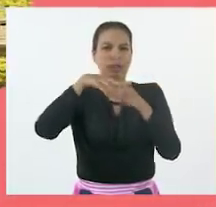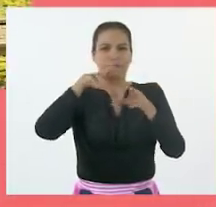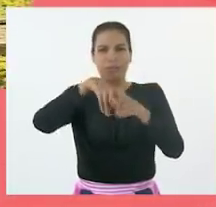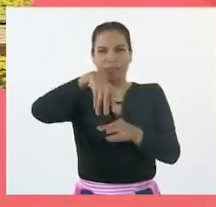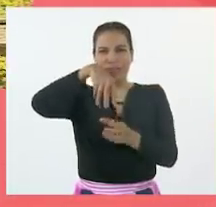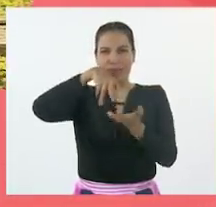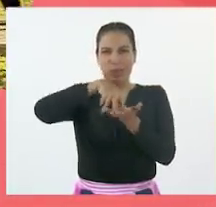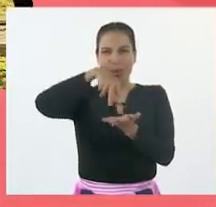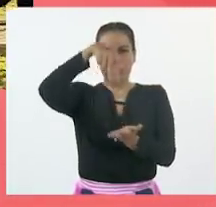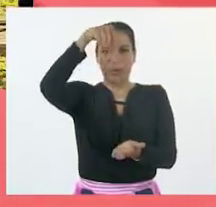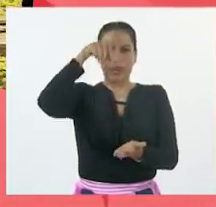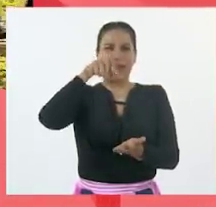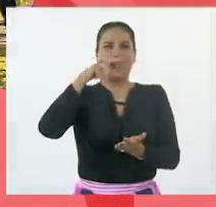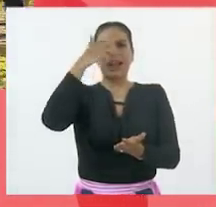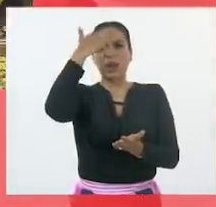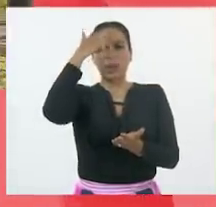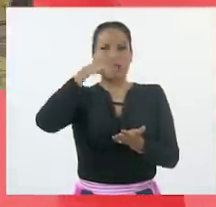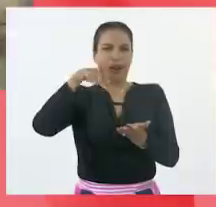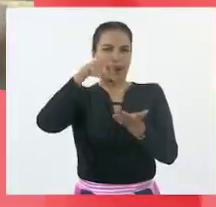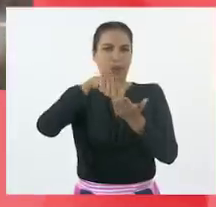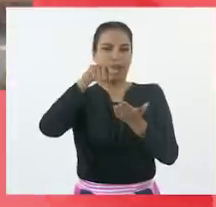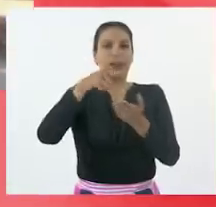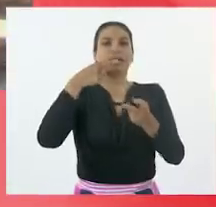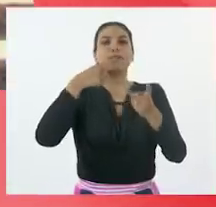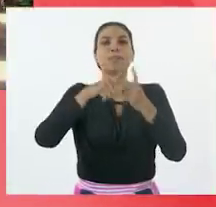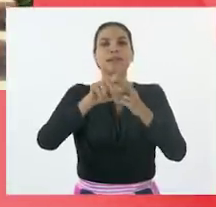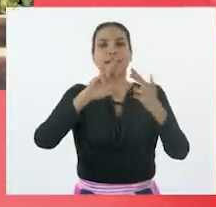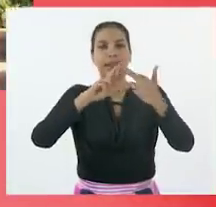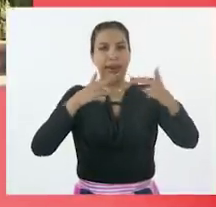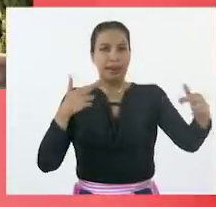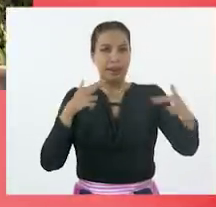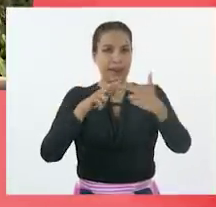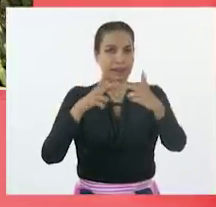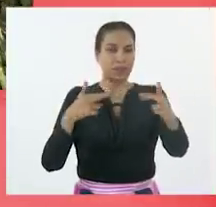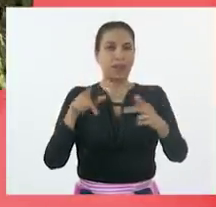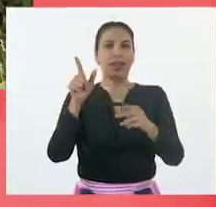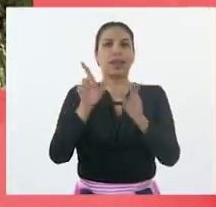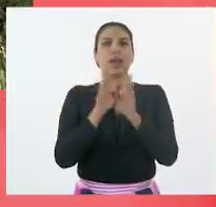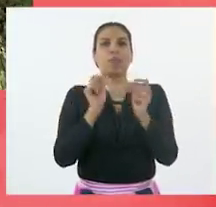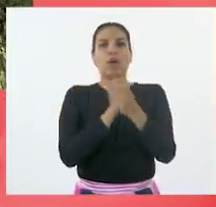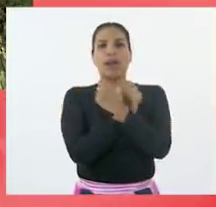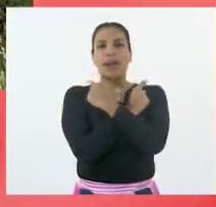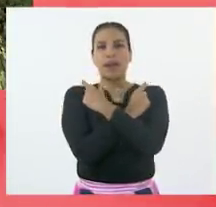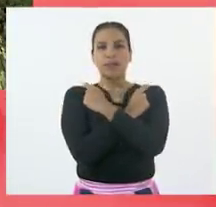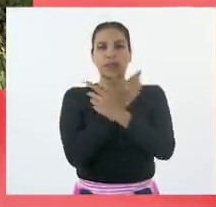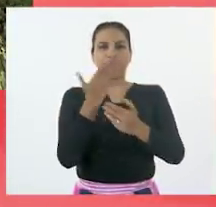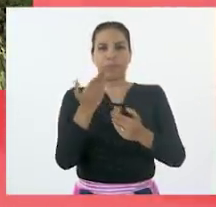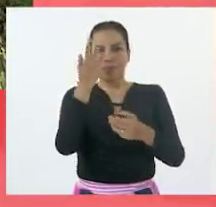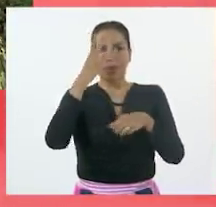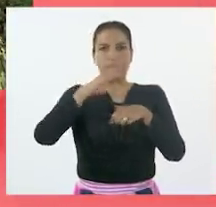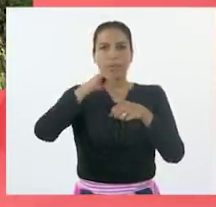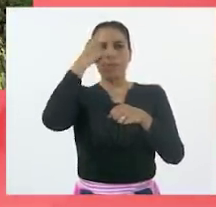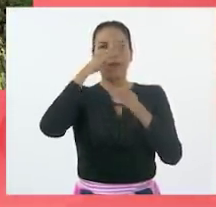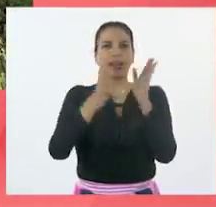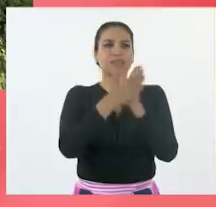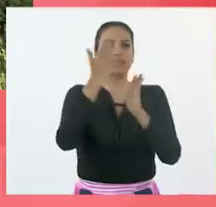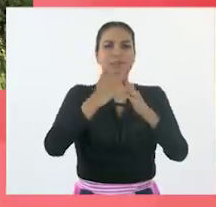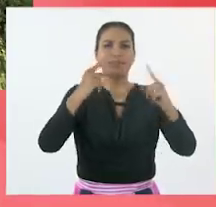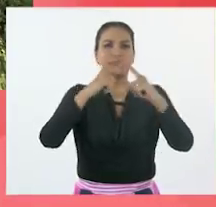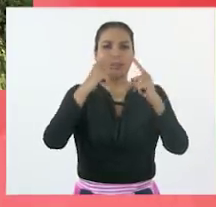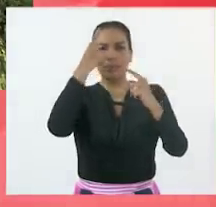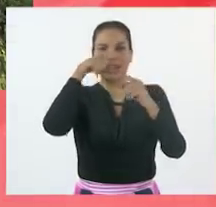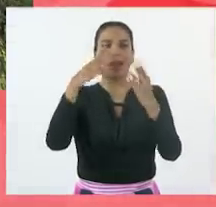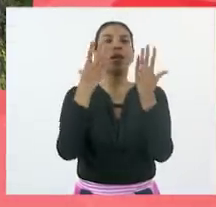recuerda este histórico hecho. Reanudadas las relaciones, Austria pidió permiso para construir una capilla en honor